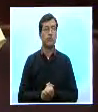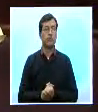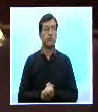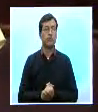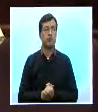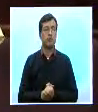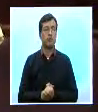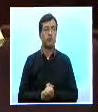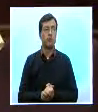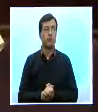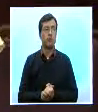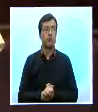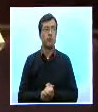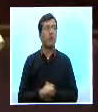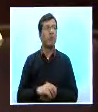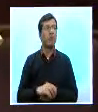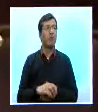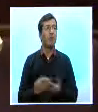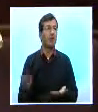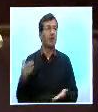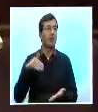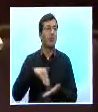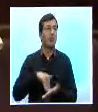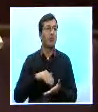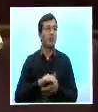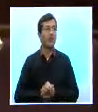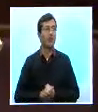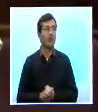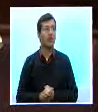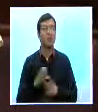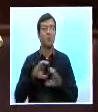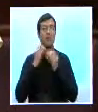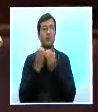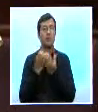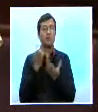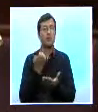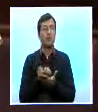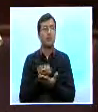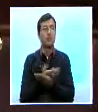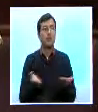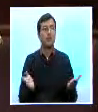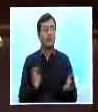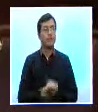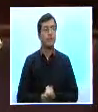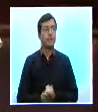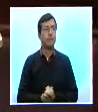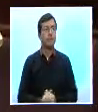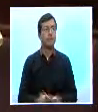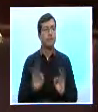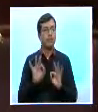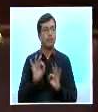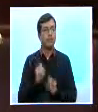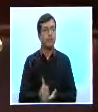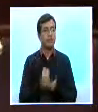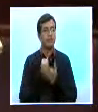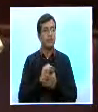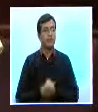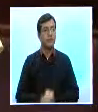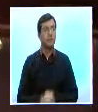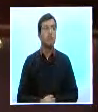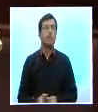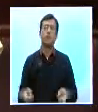y formó una comisión para que se dé lo que hoy día se ha dado eso es digno y resaltar también se